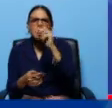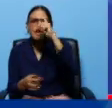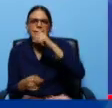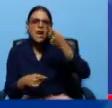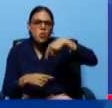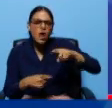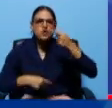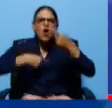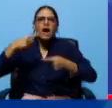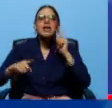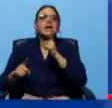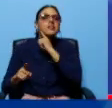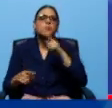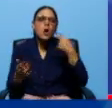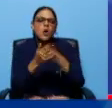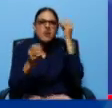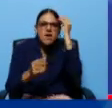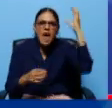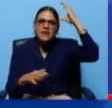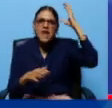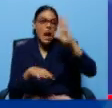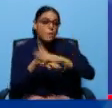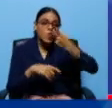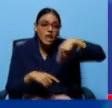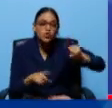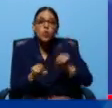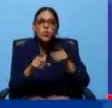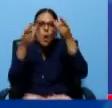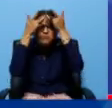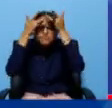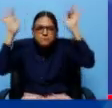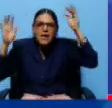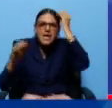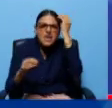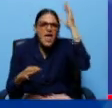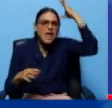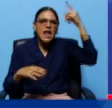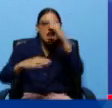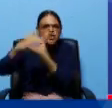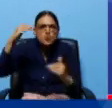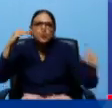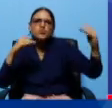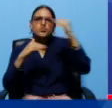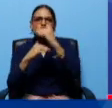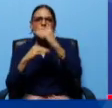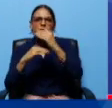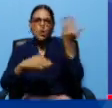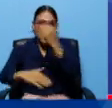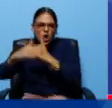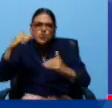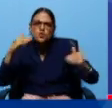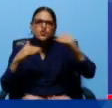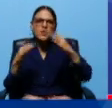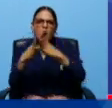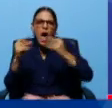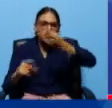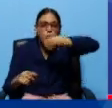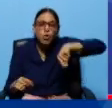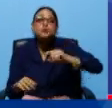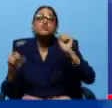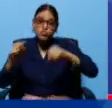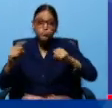generación genial, porque son geniales, son superiores, muy superiores a todos